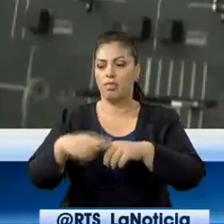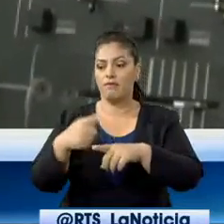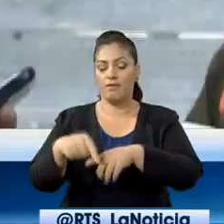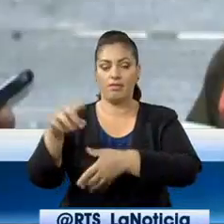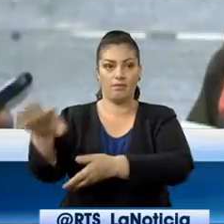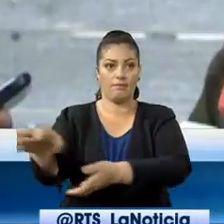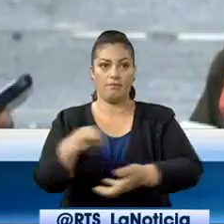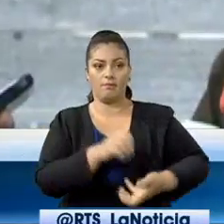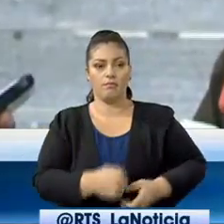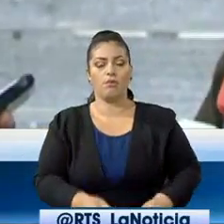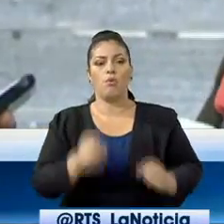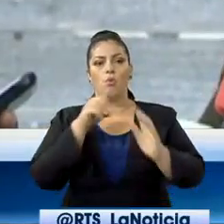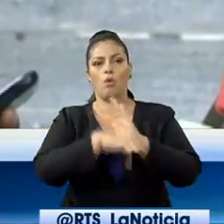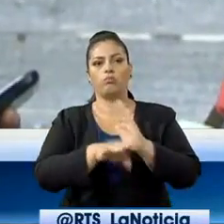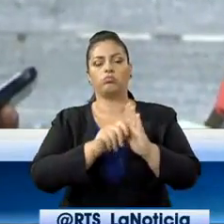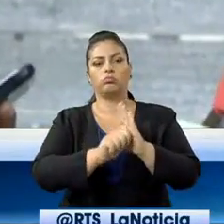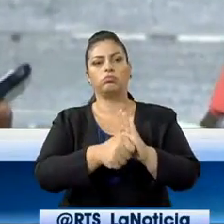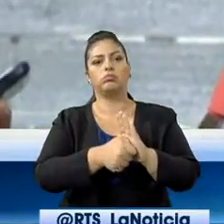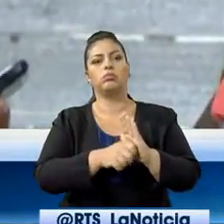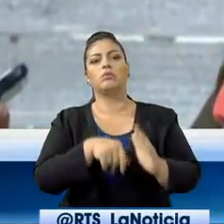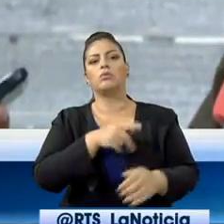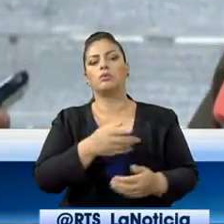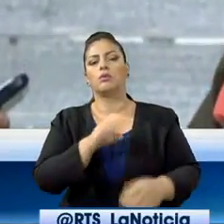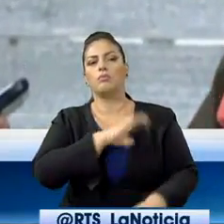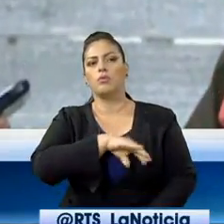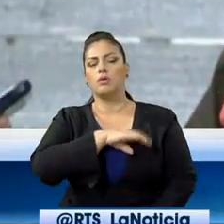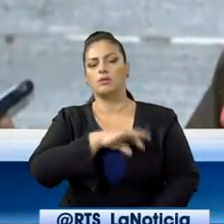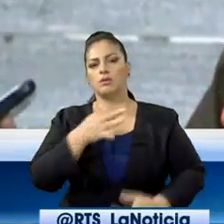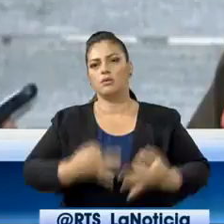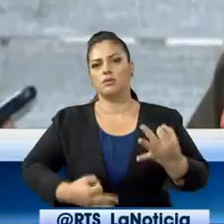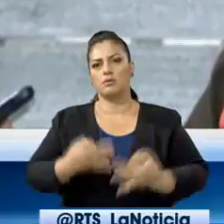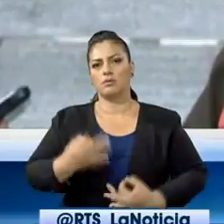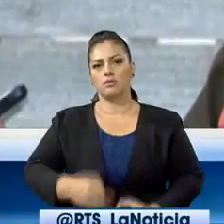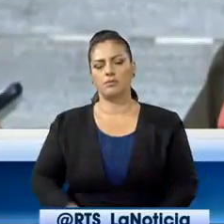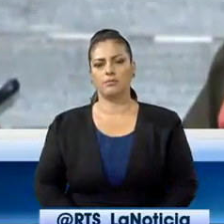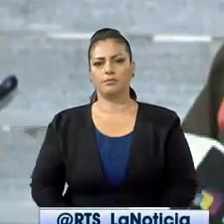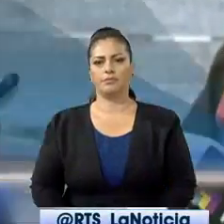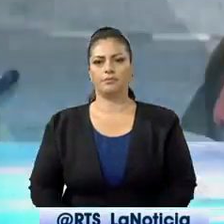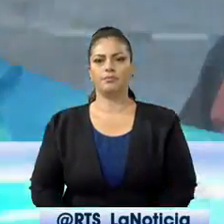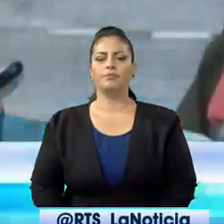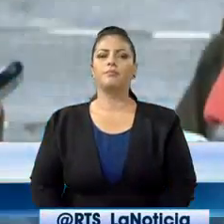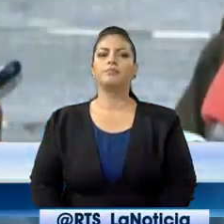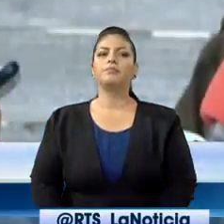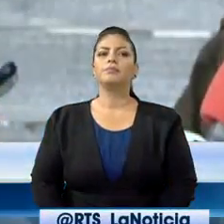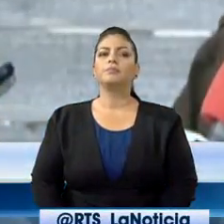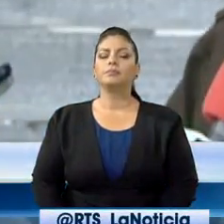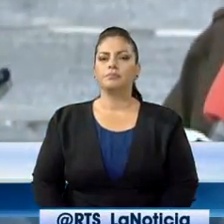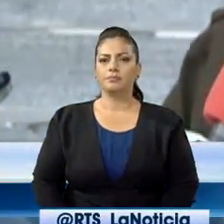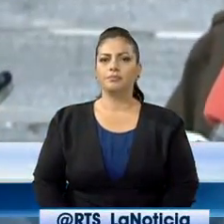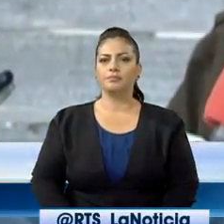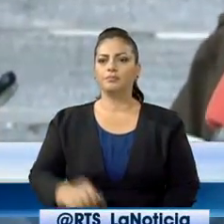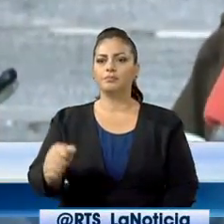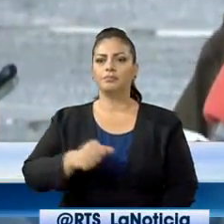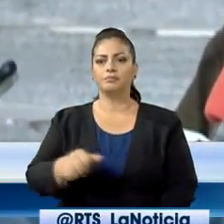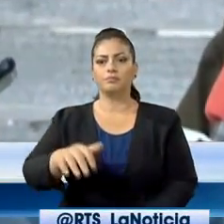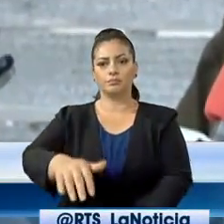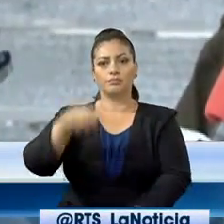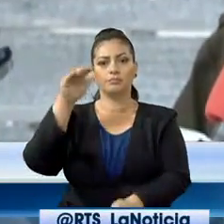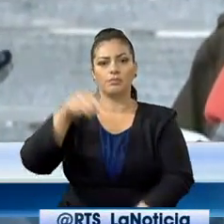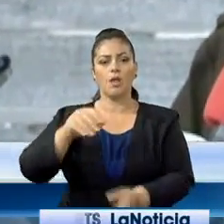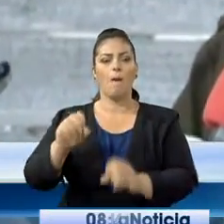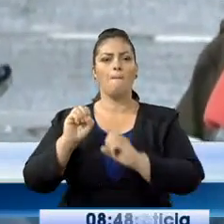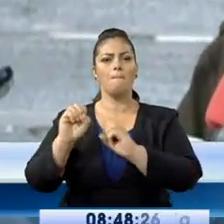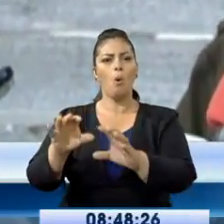Judicial. Con los números de serie, a través de la verificación que se realizó con criminalística, comprobamos que